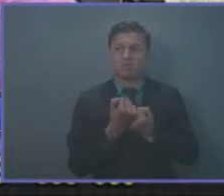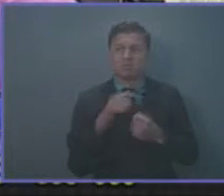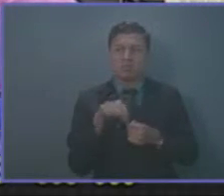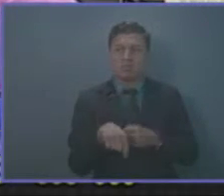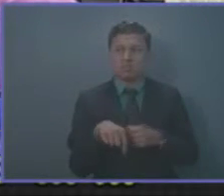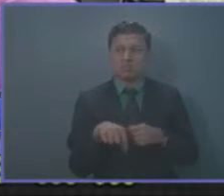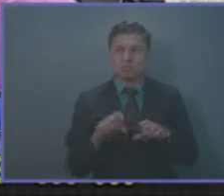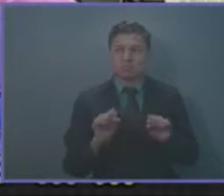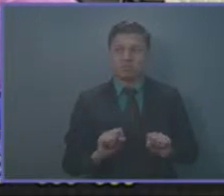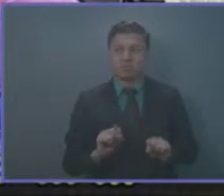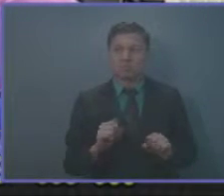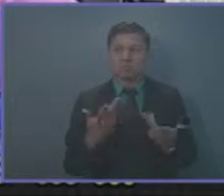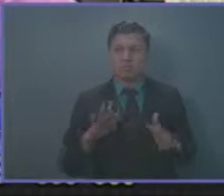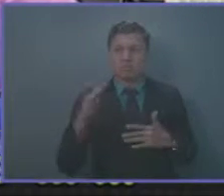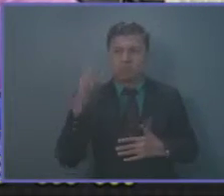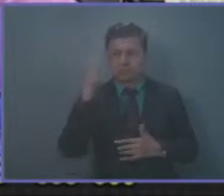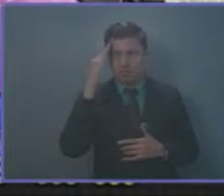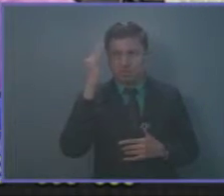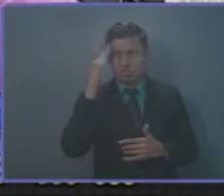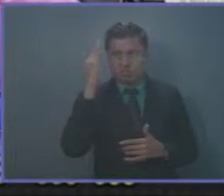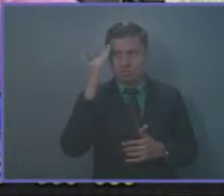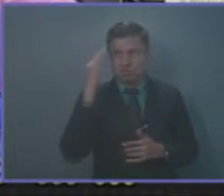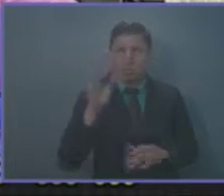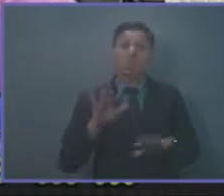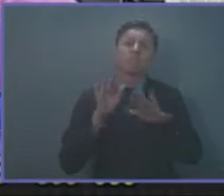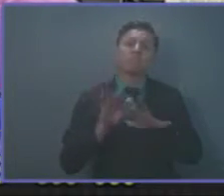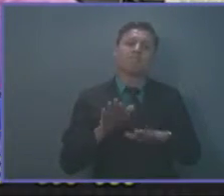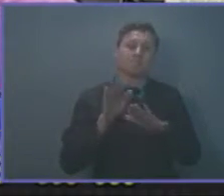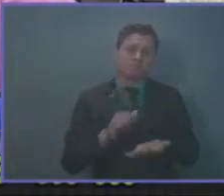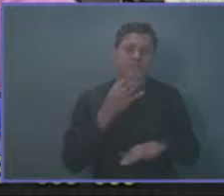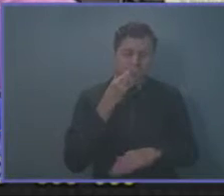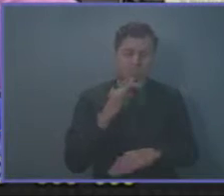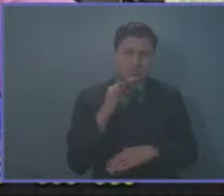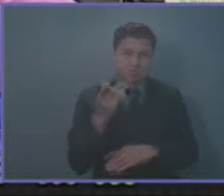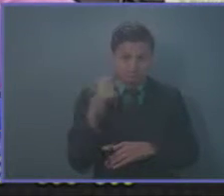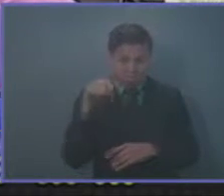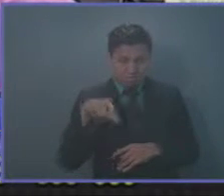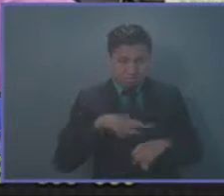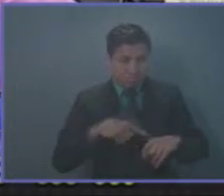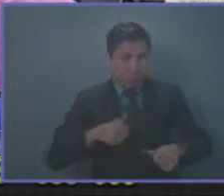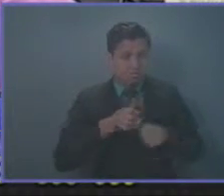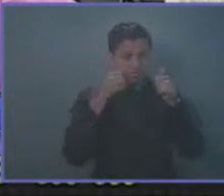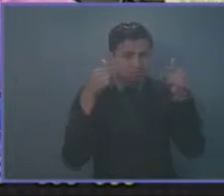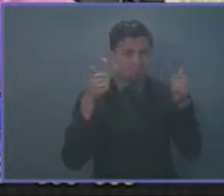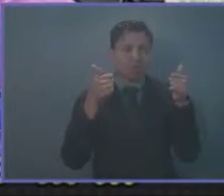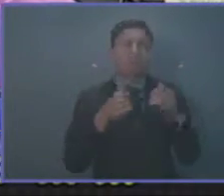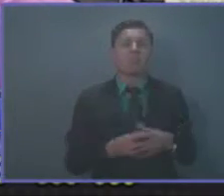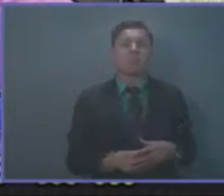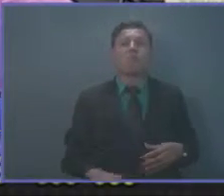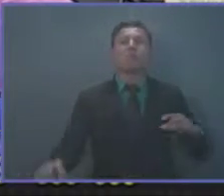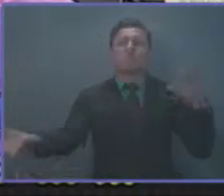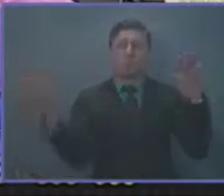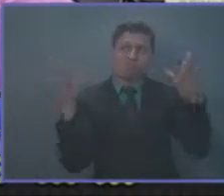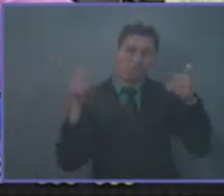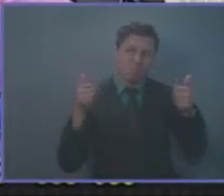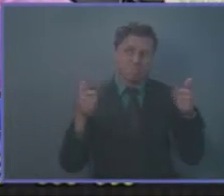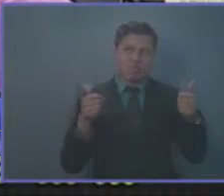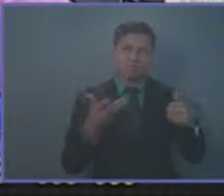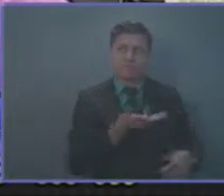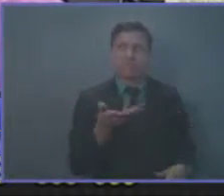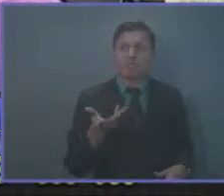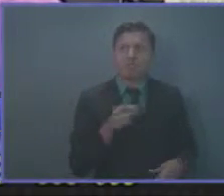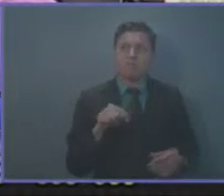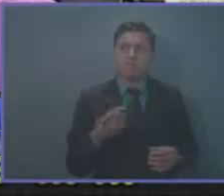el compromiso que tenemos. Así que muchas gracias por su presencia esta mañana y éxitos, porque estas